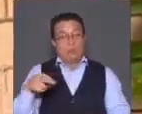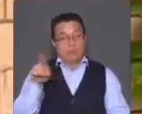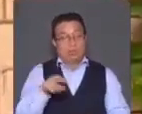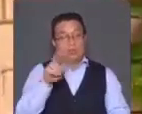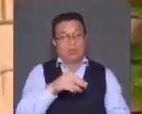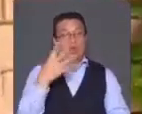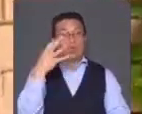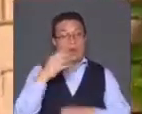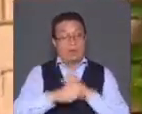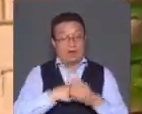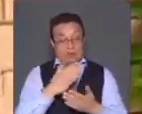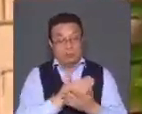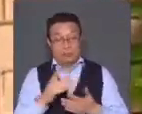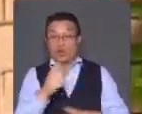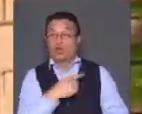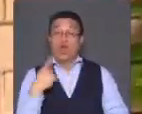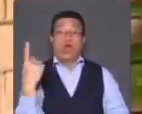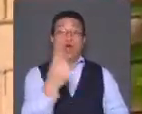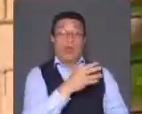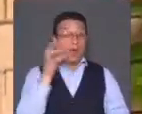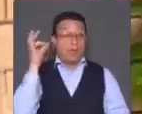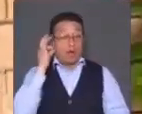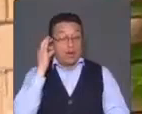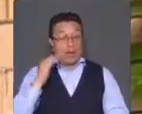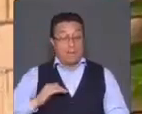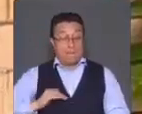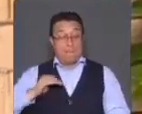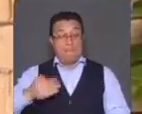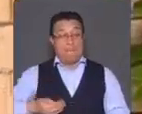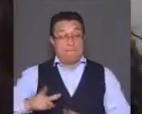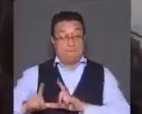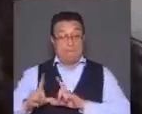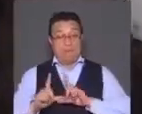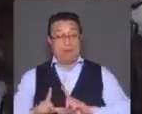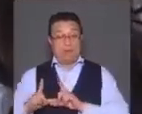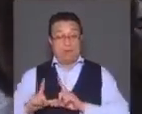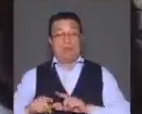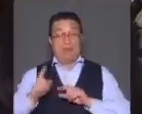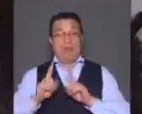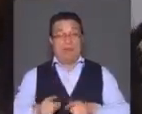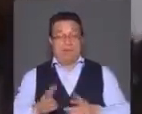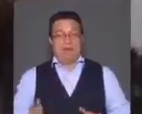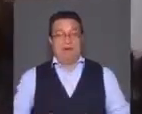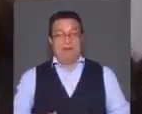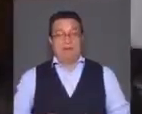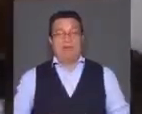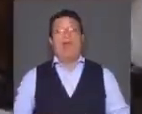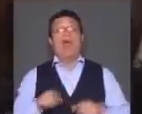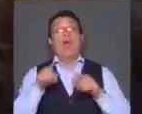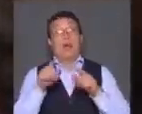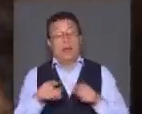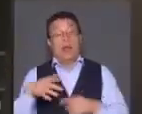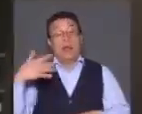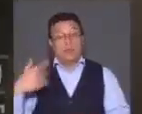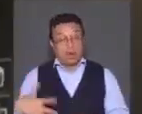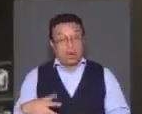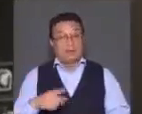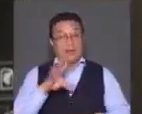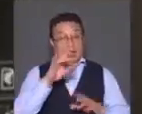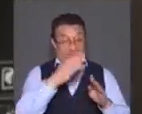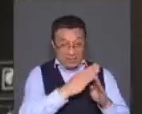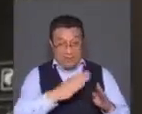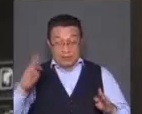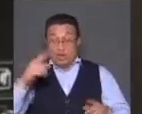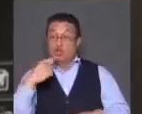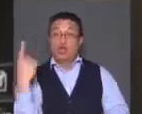40 años en todas las mujeres con una mamografía y ecotomografía mamaria. Tal es su importancia que a partir de esa edad todas las mujeres